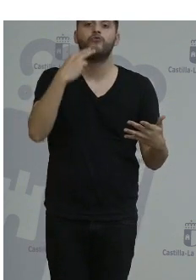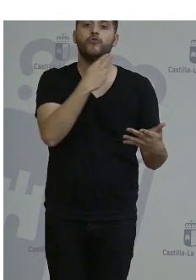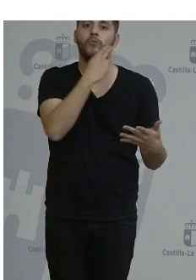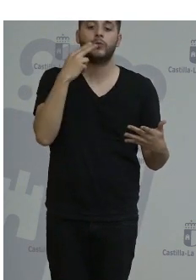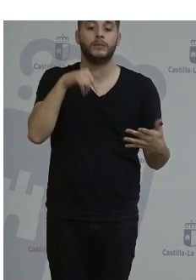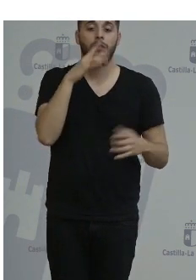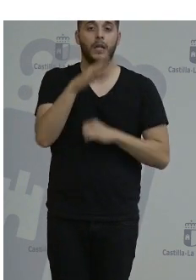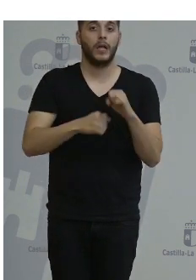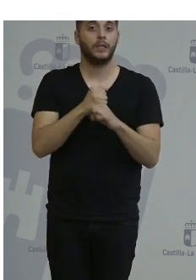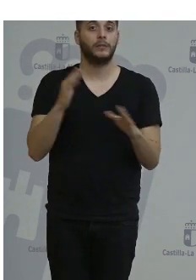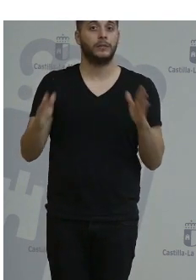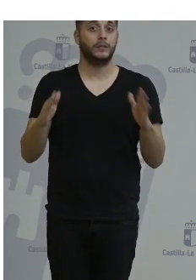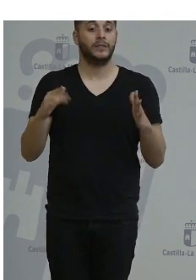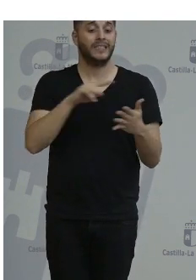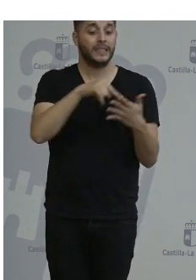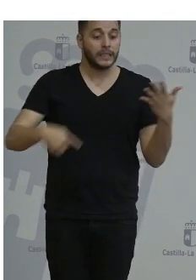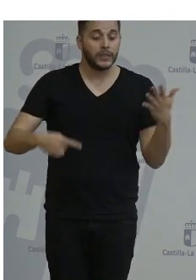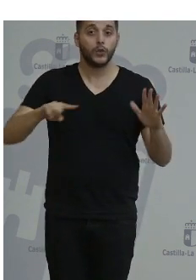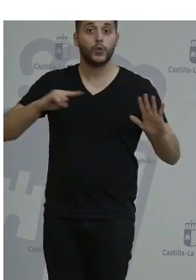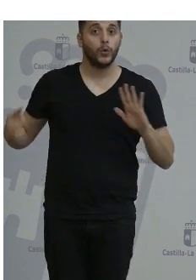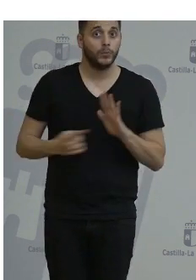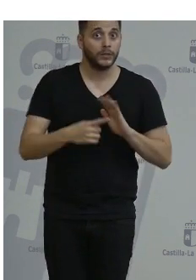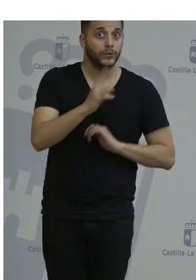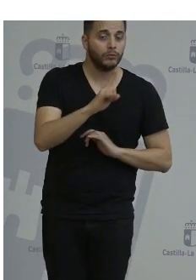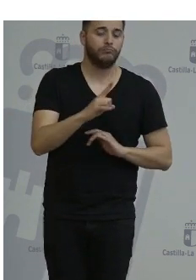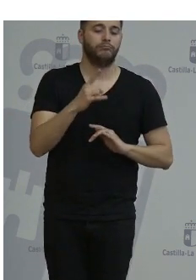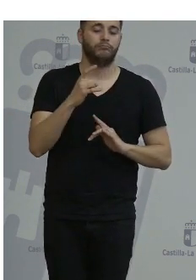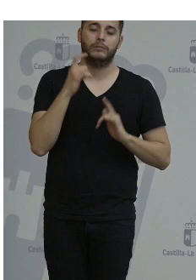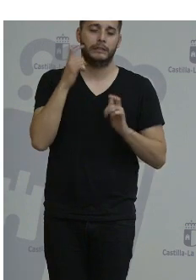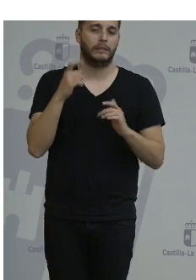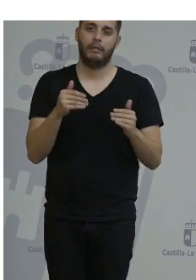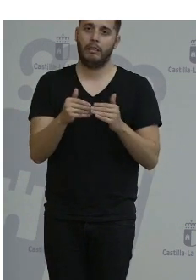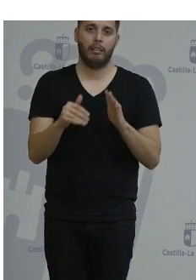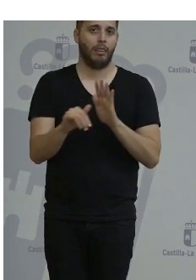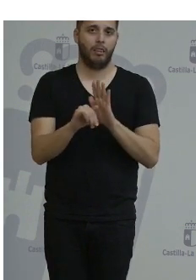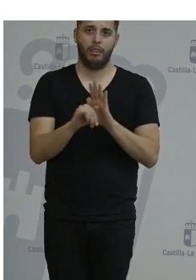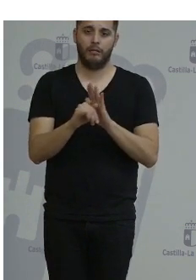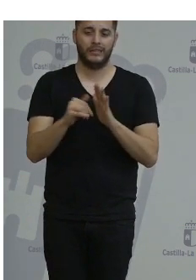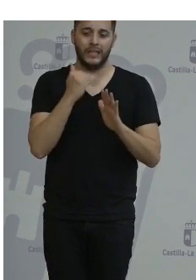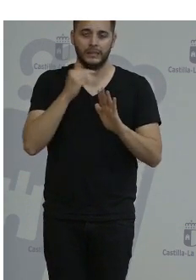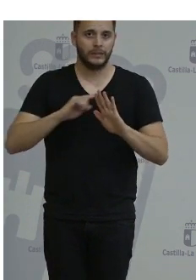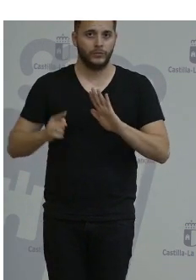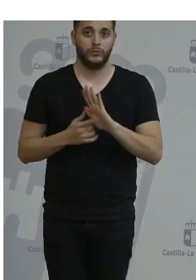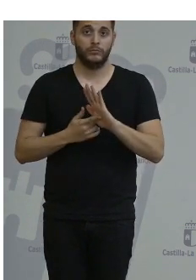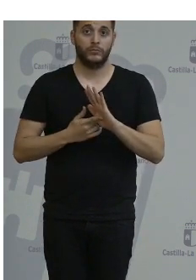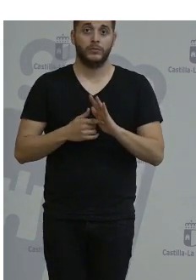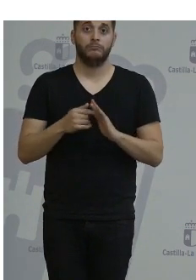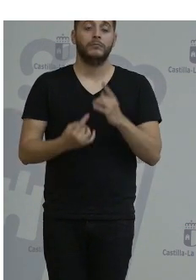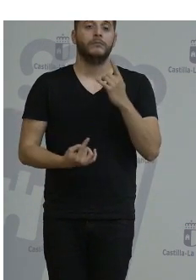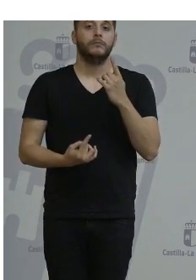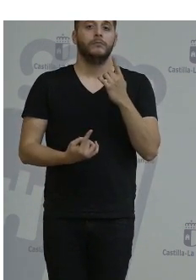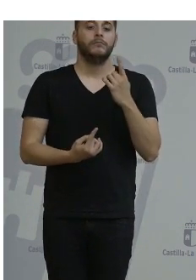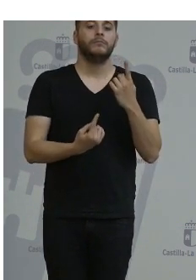que en esta legislatura todo ese abecedario va a estar completado, vamos a estar muy cerca. Incluso en algunos aspectos yo creo que podemos